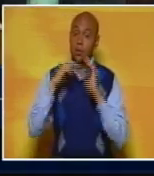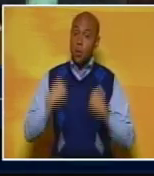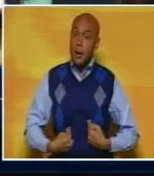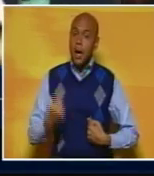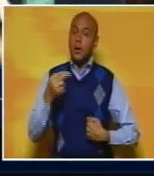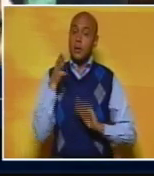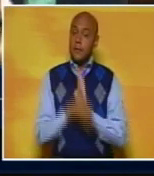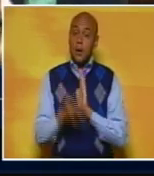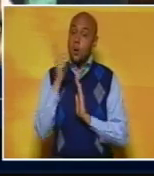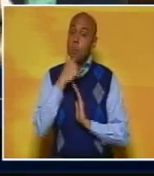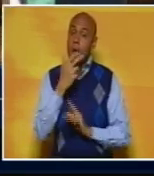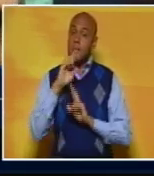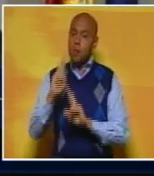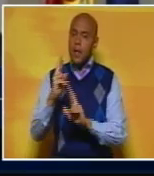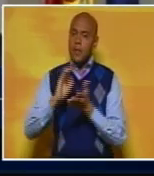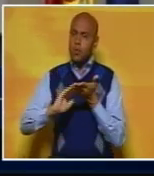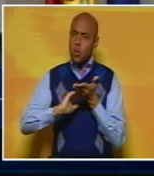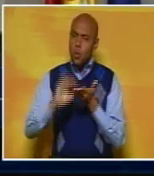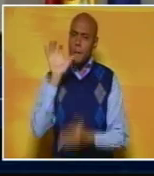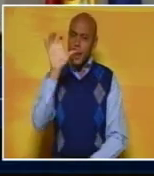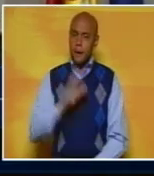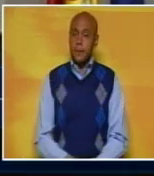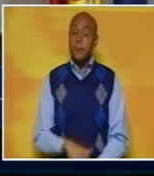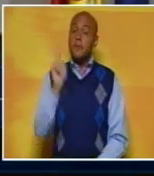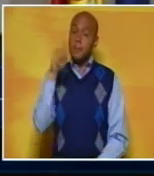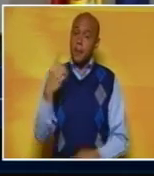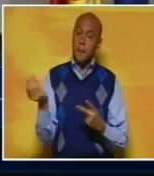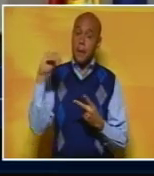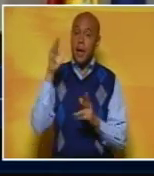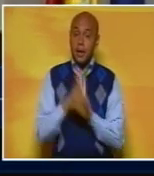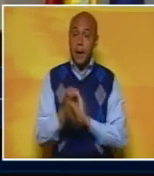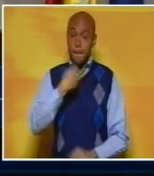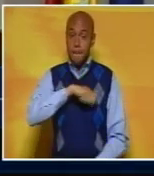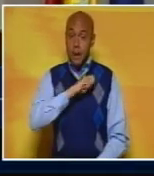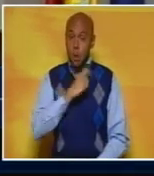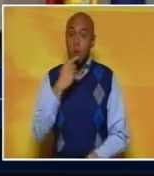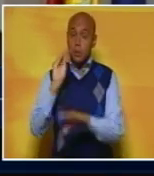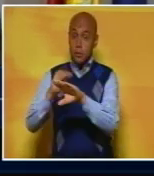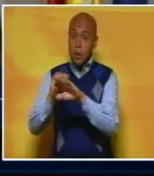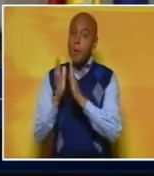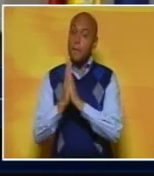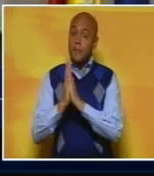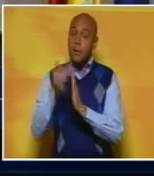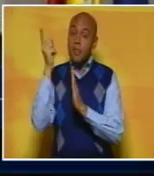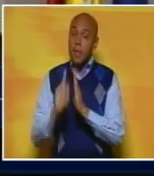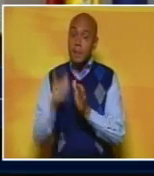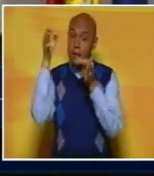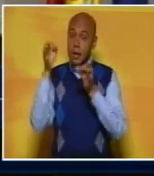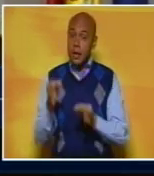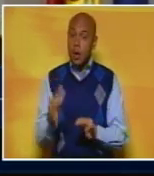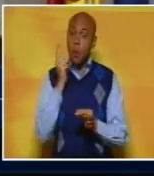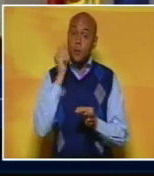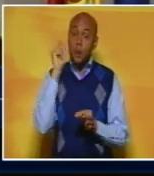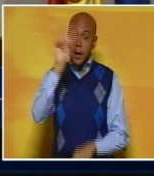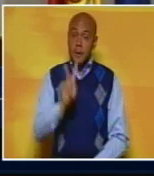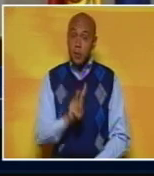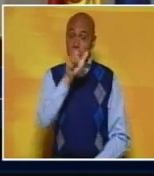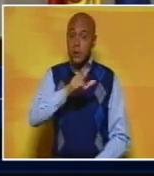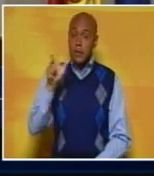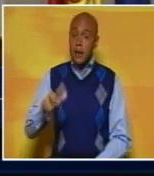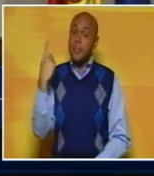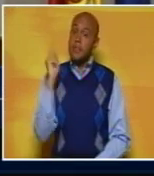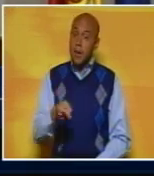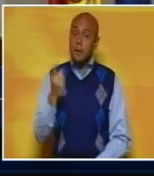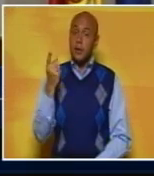aporta soluciones a la crisis que atraviesa el país. Por otra parte, el gobierno español pidió que se garantice a los venezolanos el ejercicio del